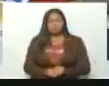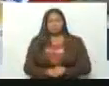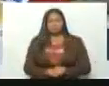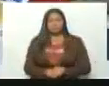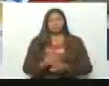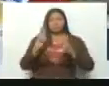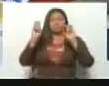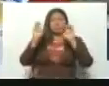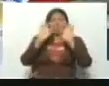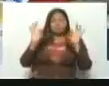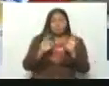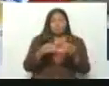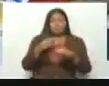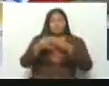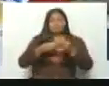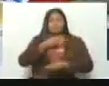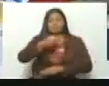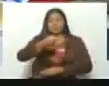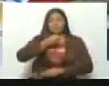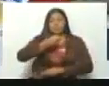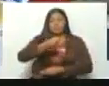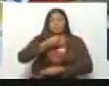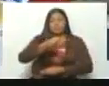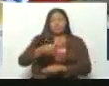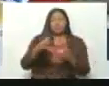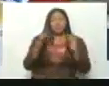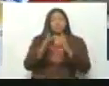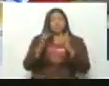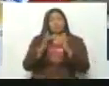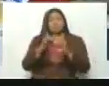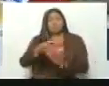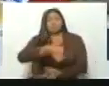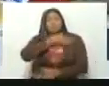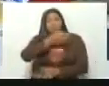los nuevos mecanismos de ejercer el periodismo, redes sociales,